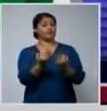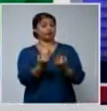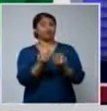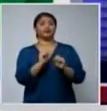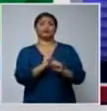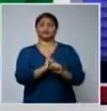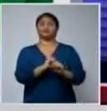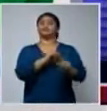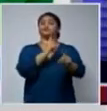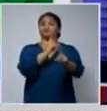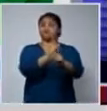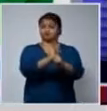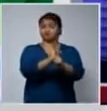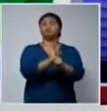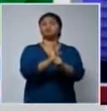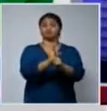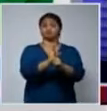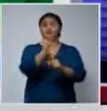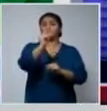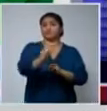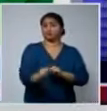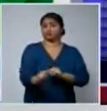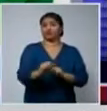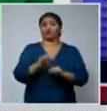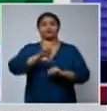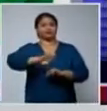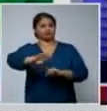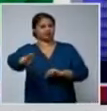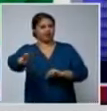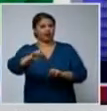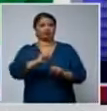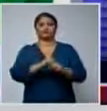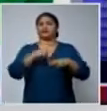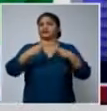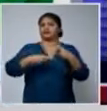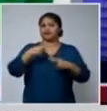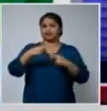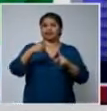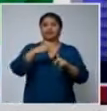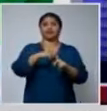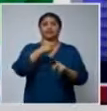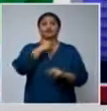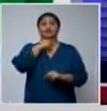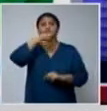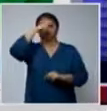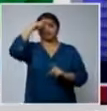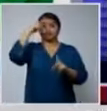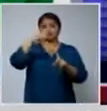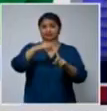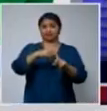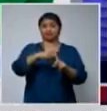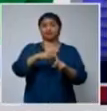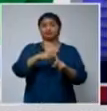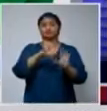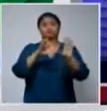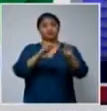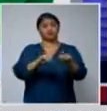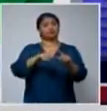se mantenía en aislamiento, se hizo el diagnóstico inicialmente por un test de antígeno, después el